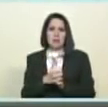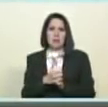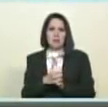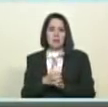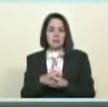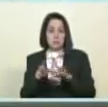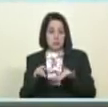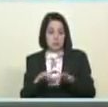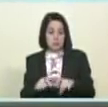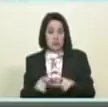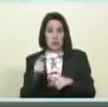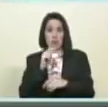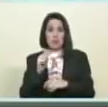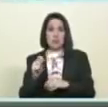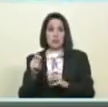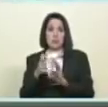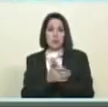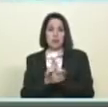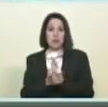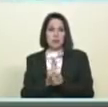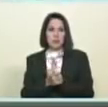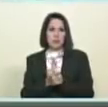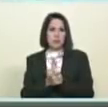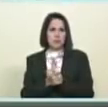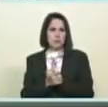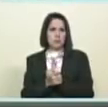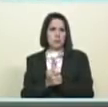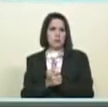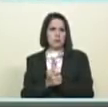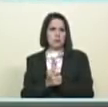por la Secretaría del Tesoro,